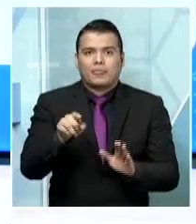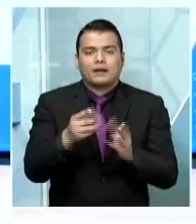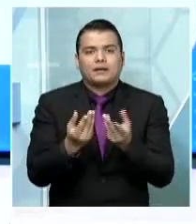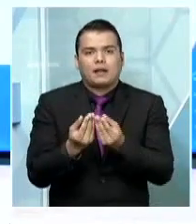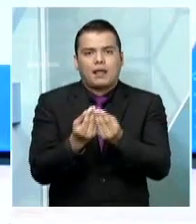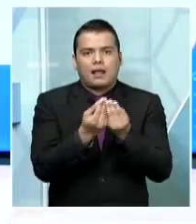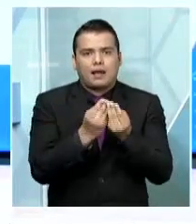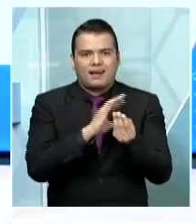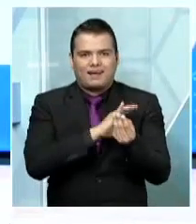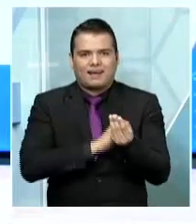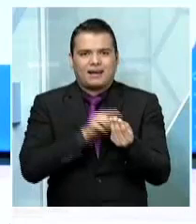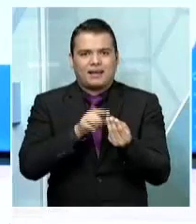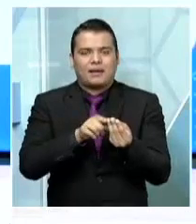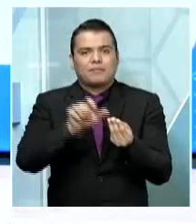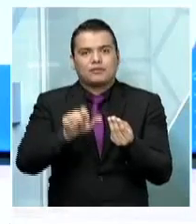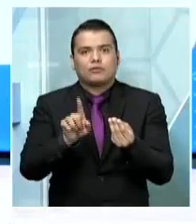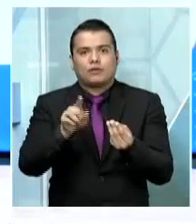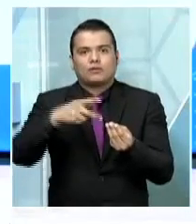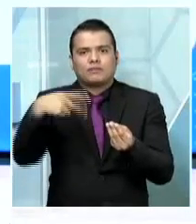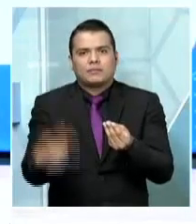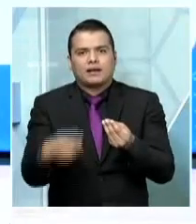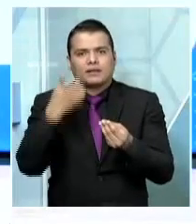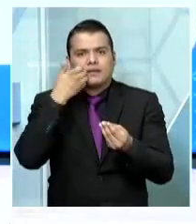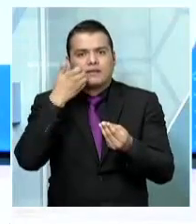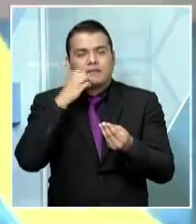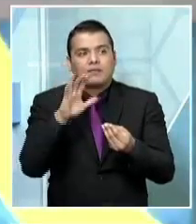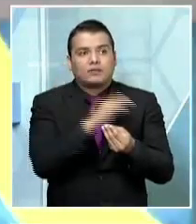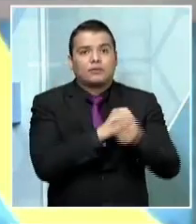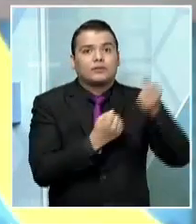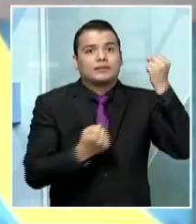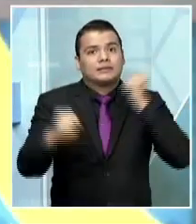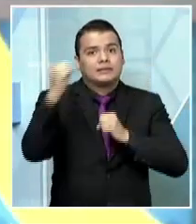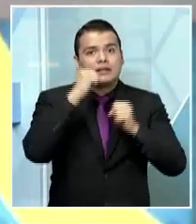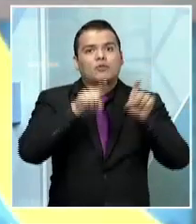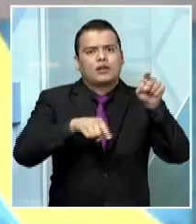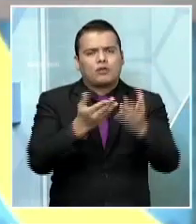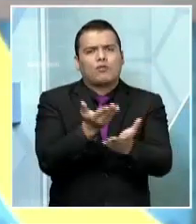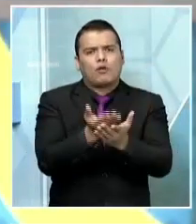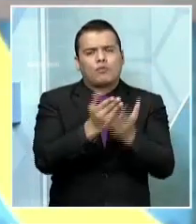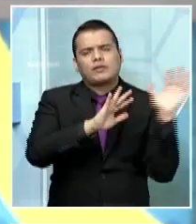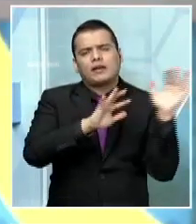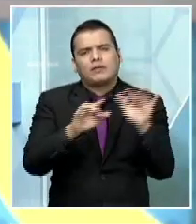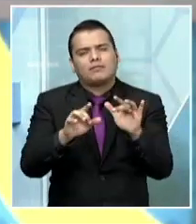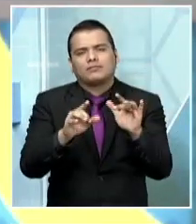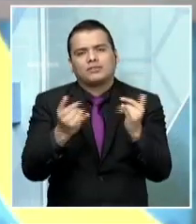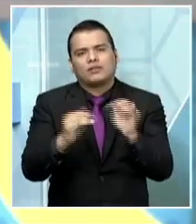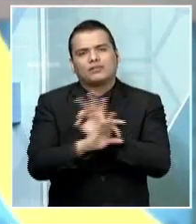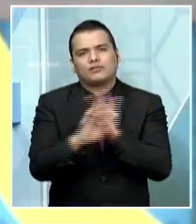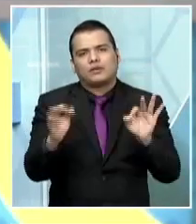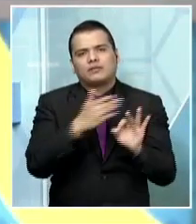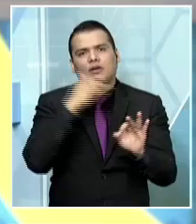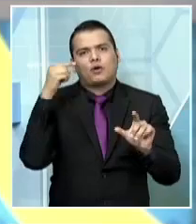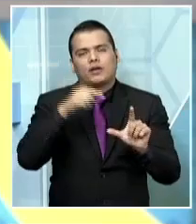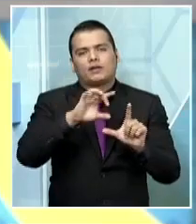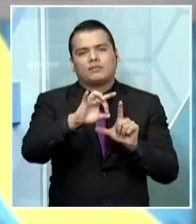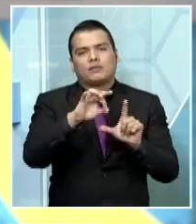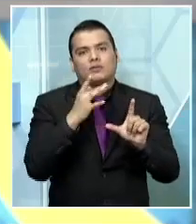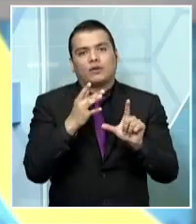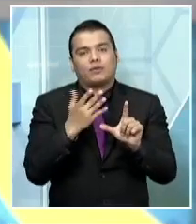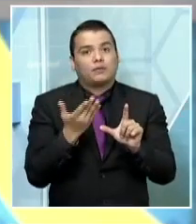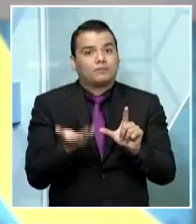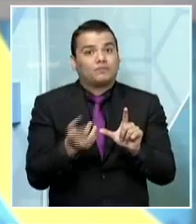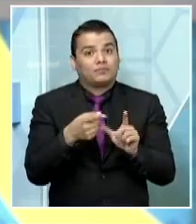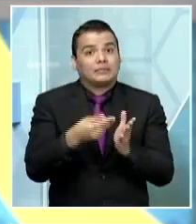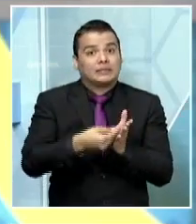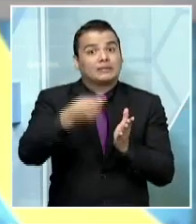de coronavirus en el Concejo de Cali activó las alertas en el Cabildo. Algunos propusieron volver a las sesiones virtuales, pero también se cuestiona el